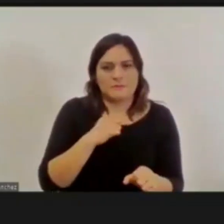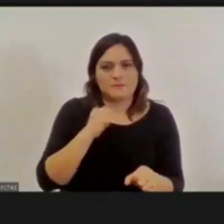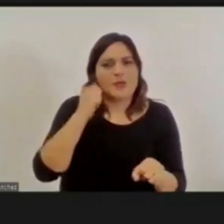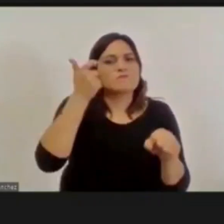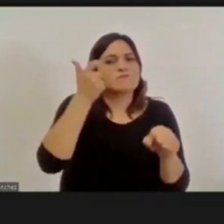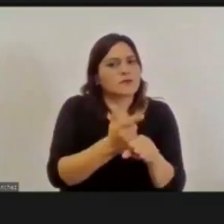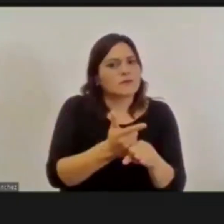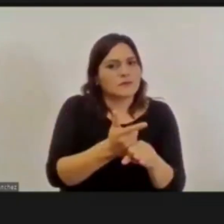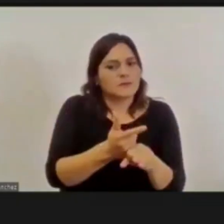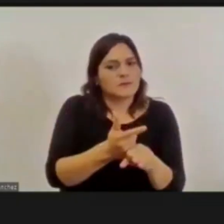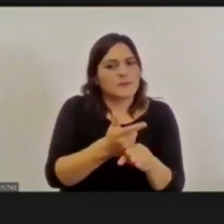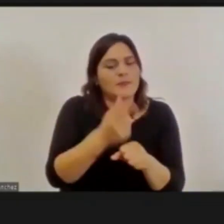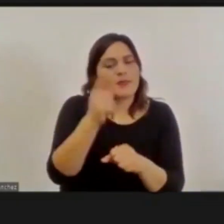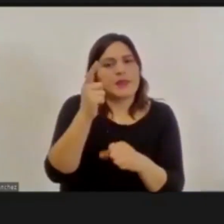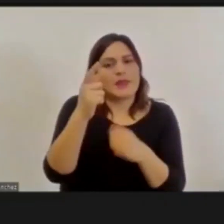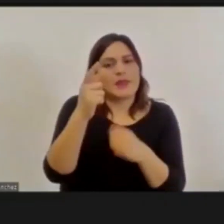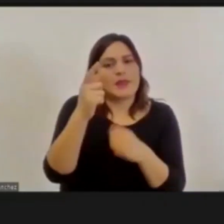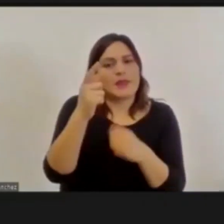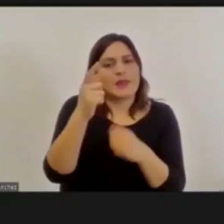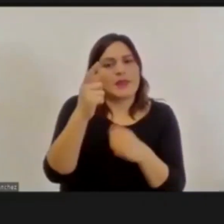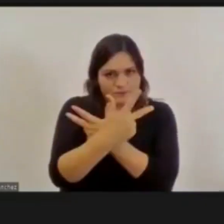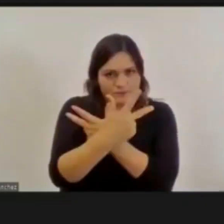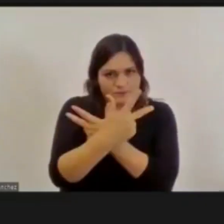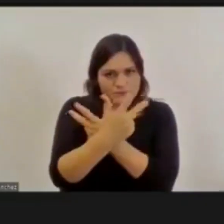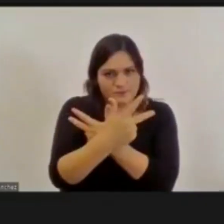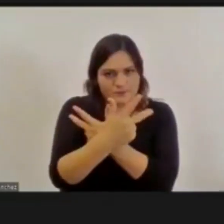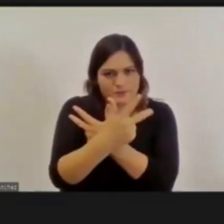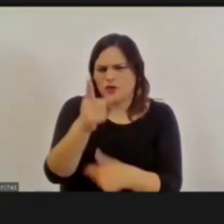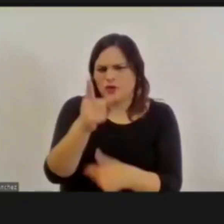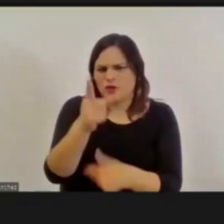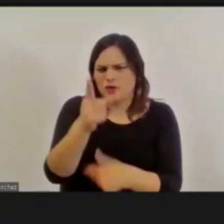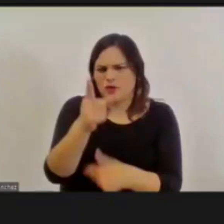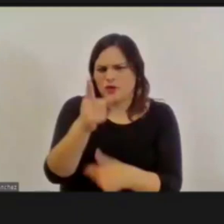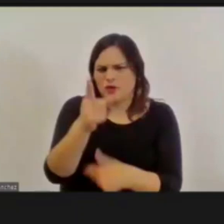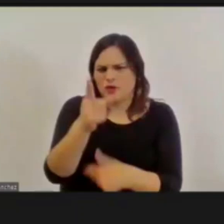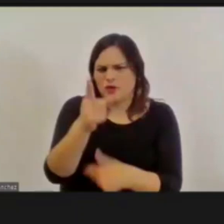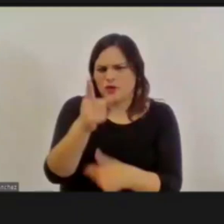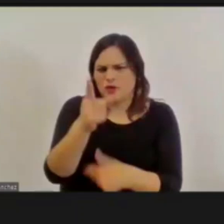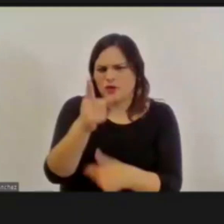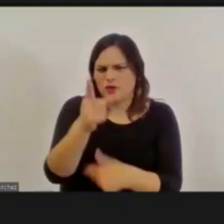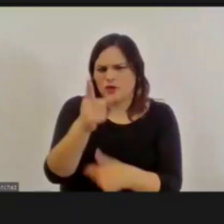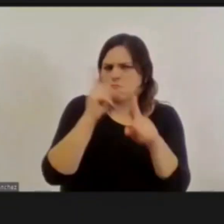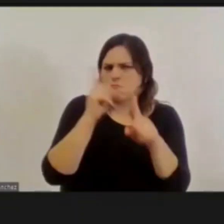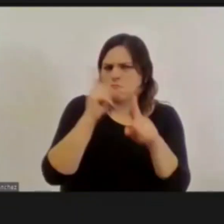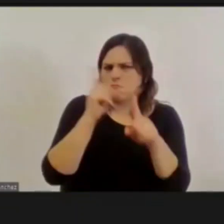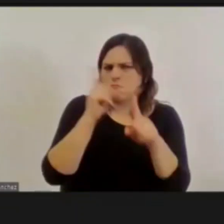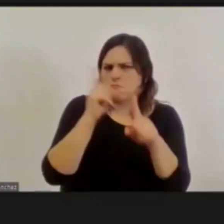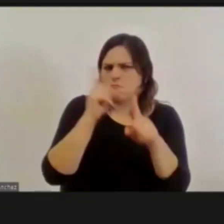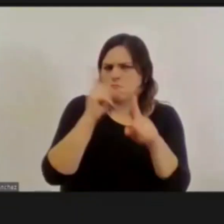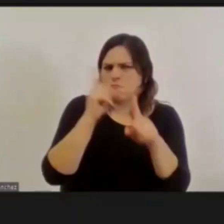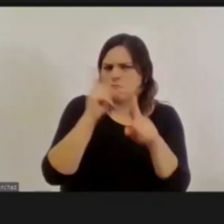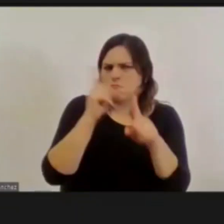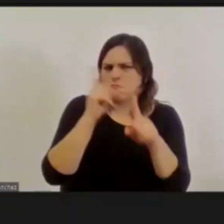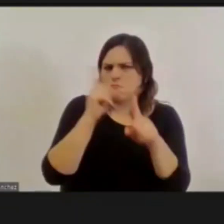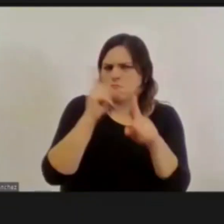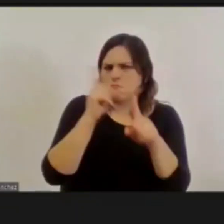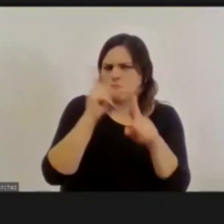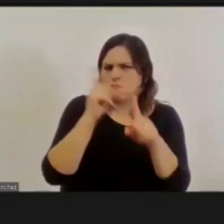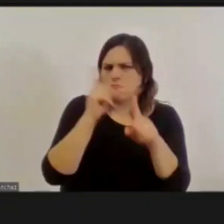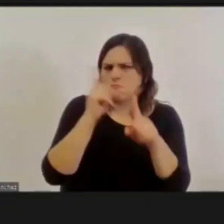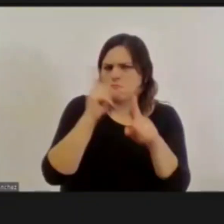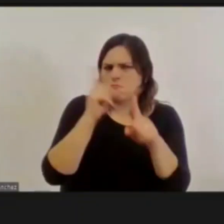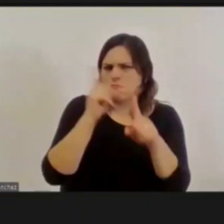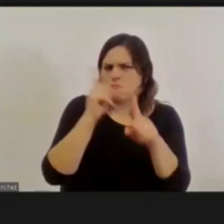para Zoom. Bueno, pueden utilizarlo para varios medios como este, como el Zoom, en donde